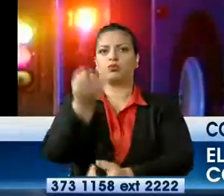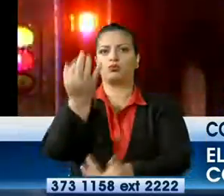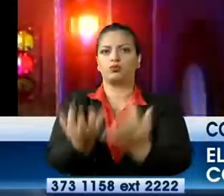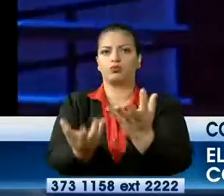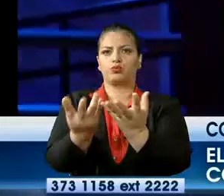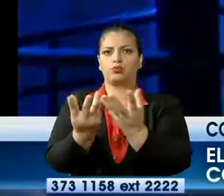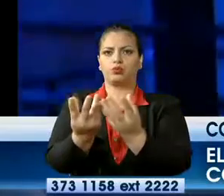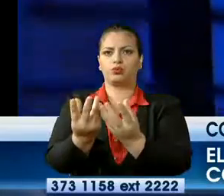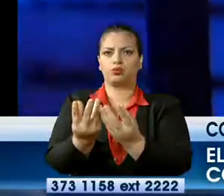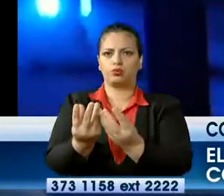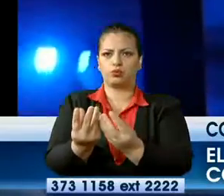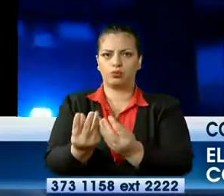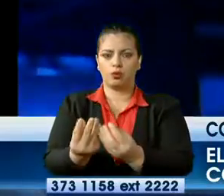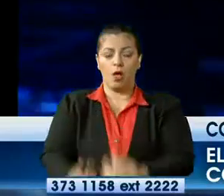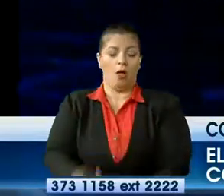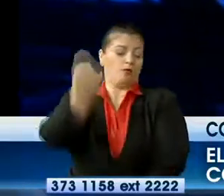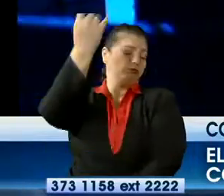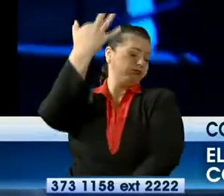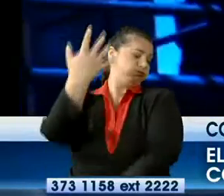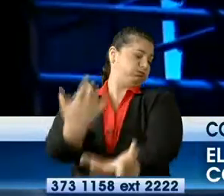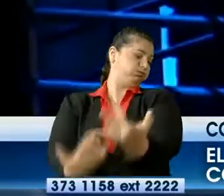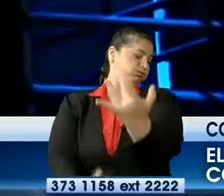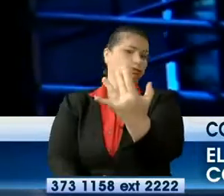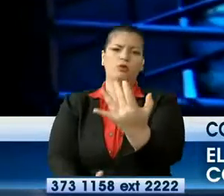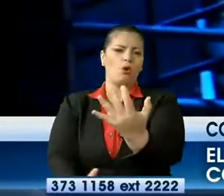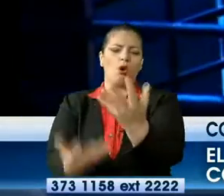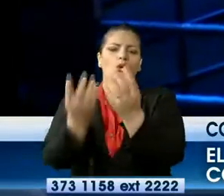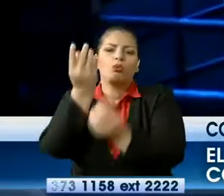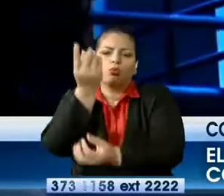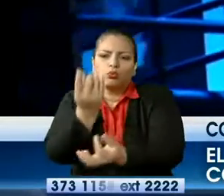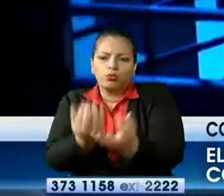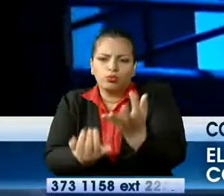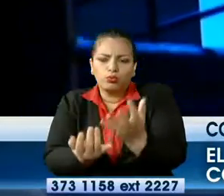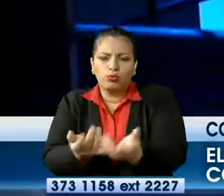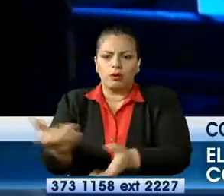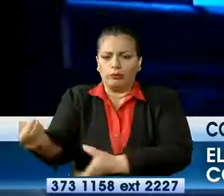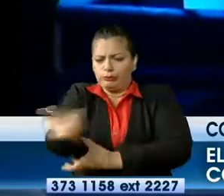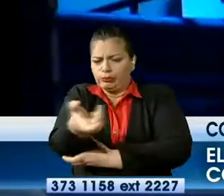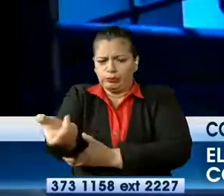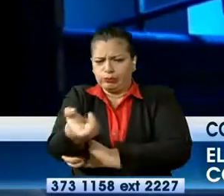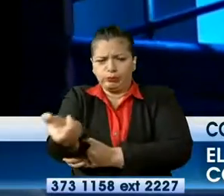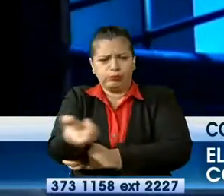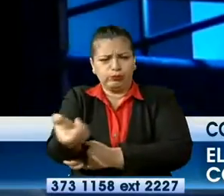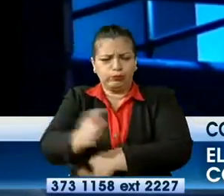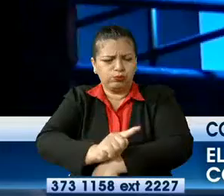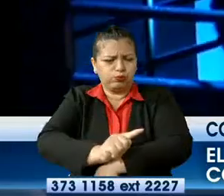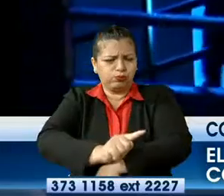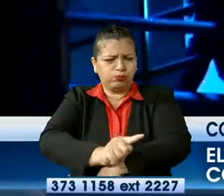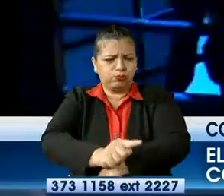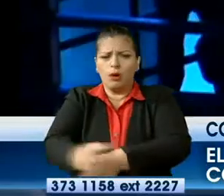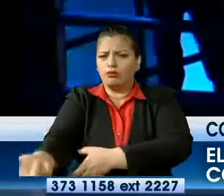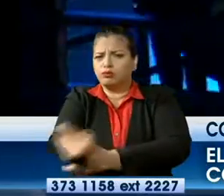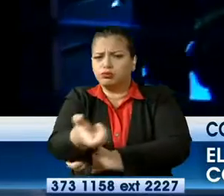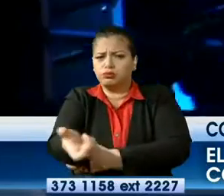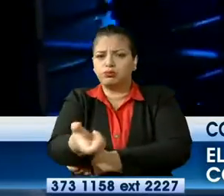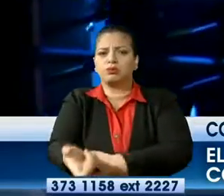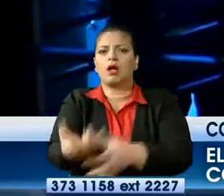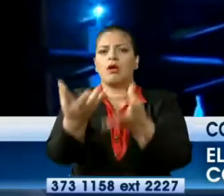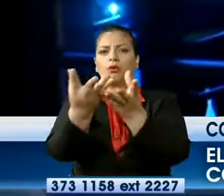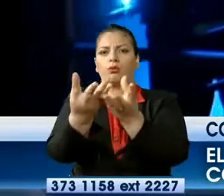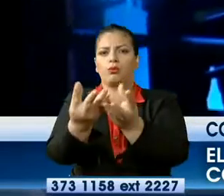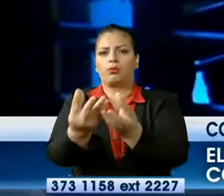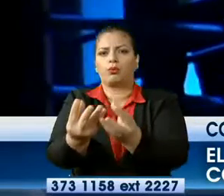Repetimos, este fue un conato de incendio que se registró en el segundo piso del edificio de la